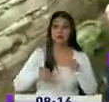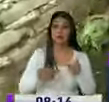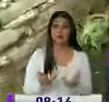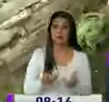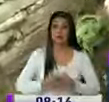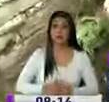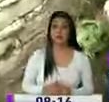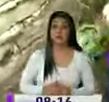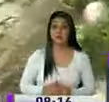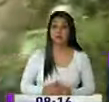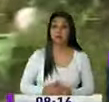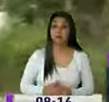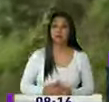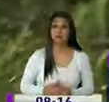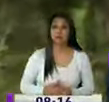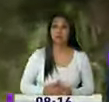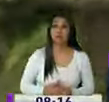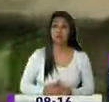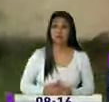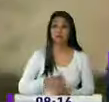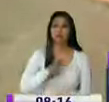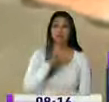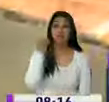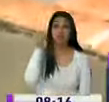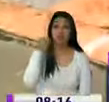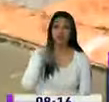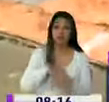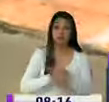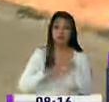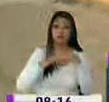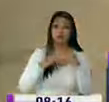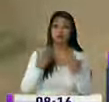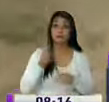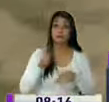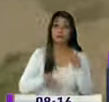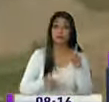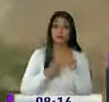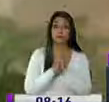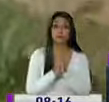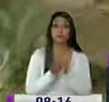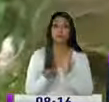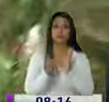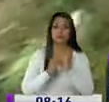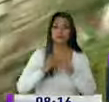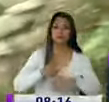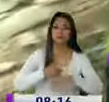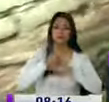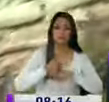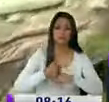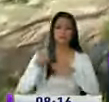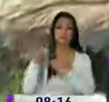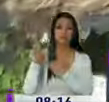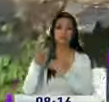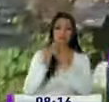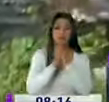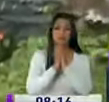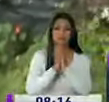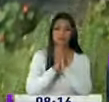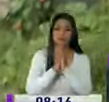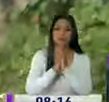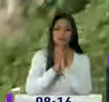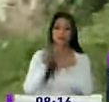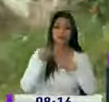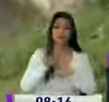a sus viviendas, lo cual es un derecho ciudadano. Así que hacemos nuevamente un llamado a las autoridades competentes, sobre todo a